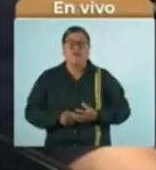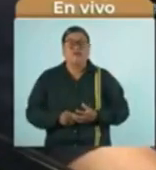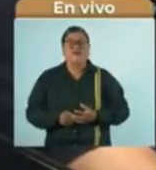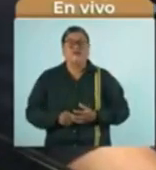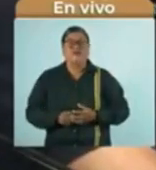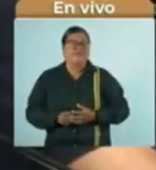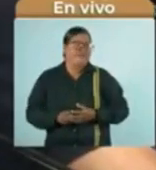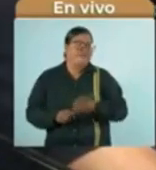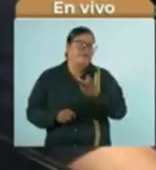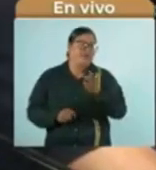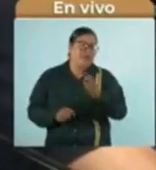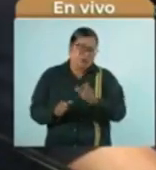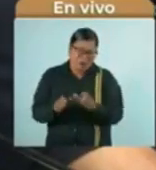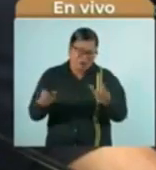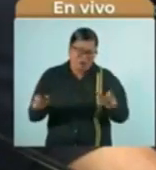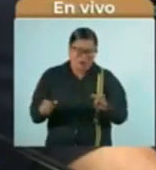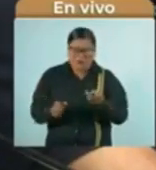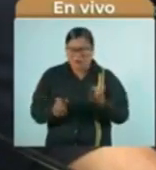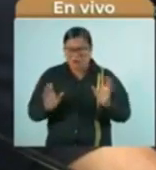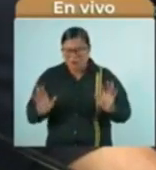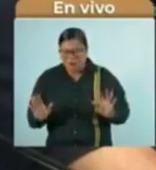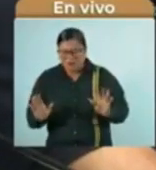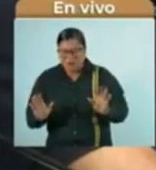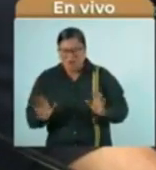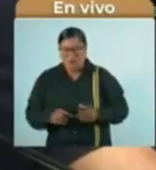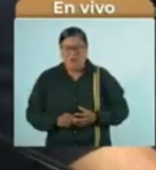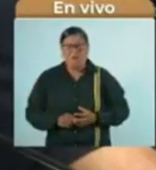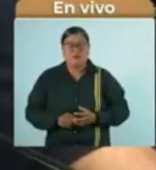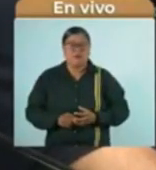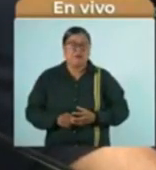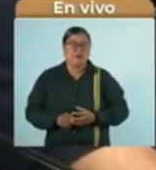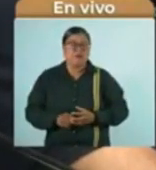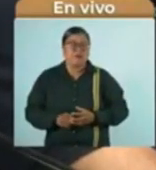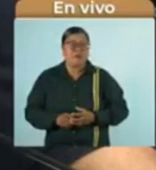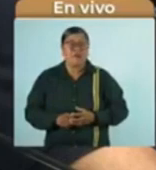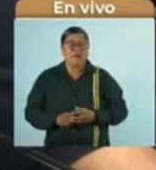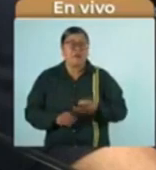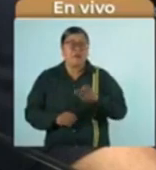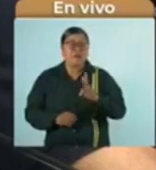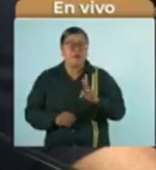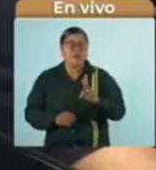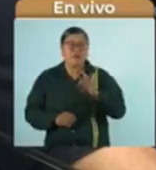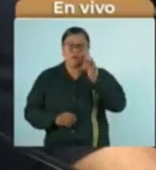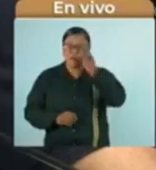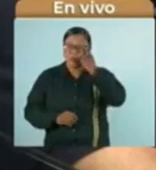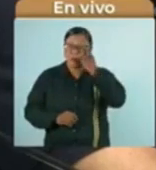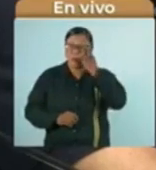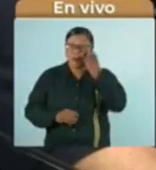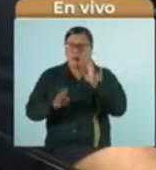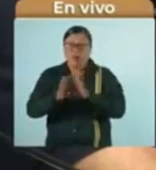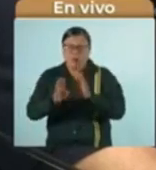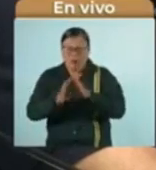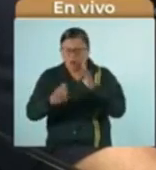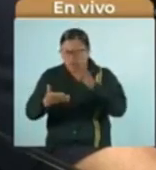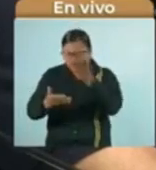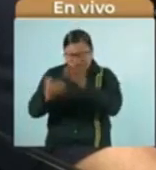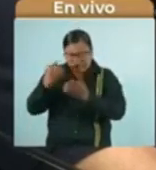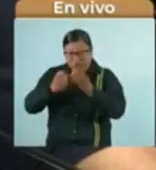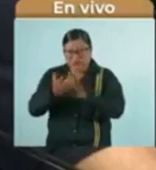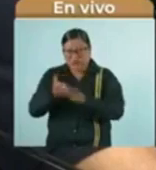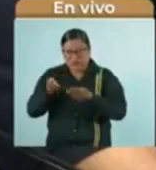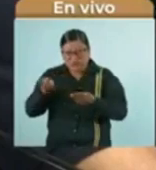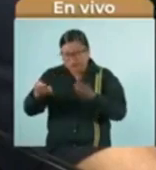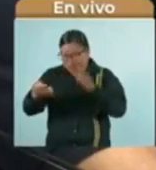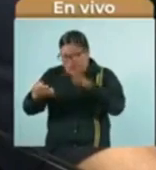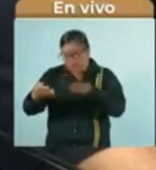vuelvo a decir, aunque bloqueen, pues eso no va a cambiar la decisión. Mejor pongámonos de acuerdo, dónde va la coma, dónde va el punto, dónde no